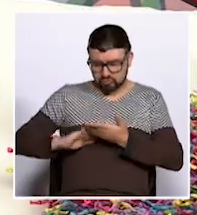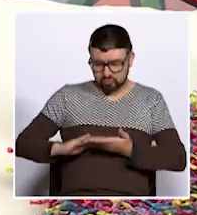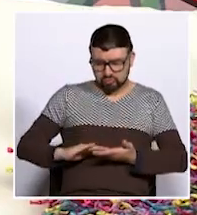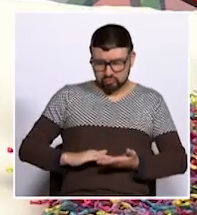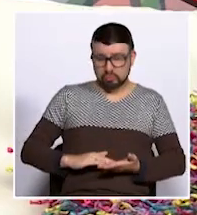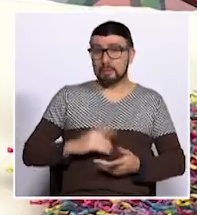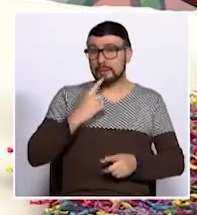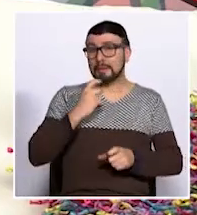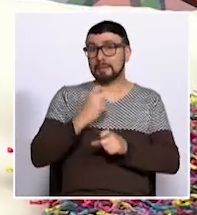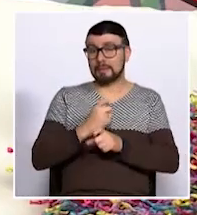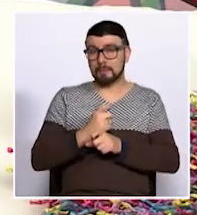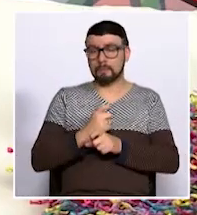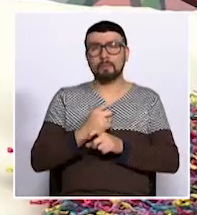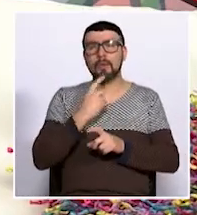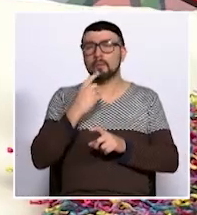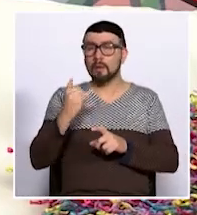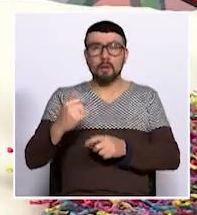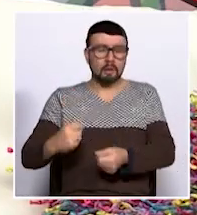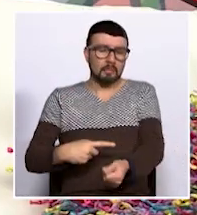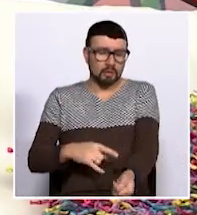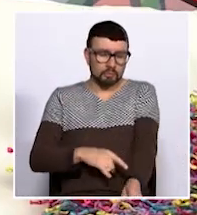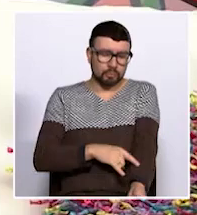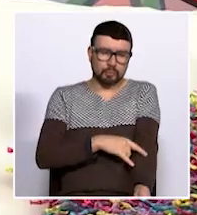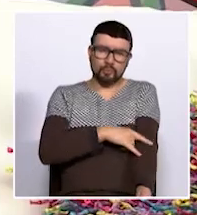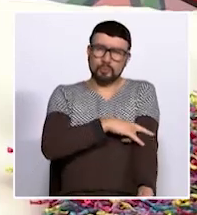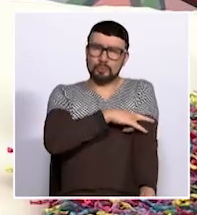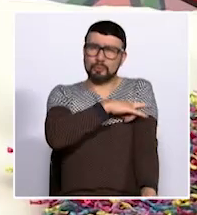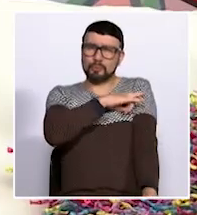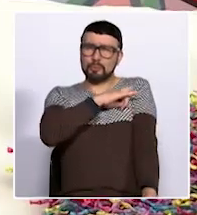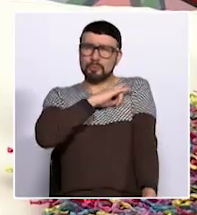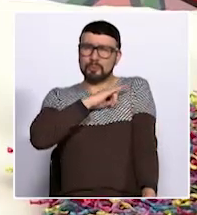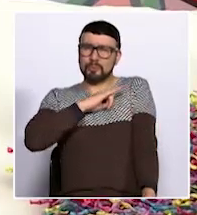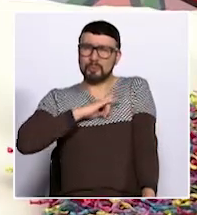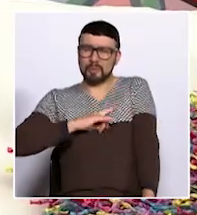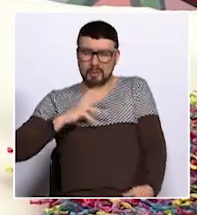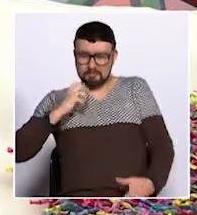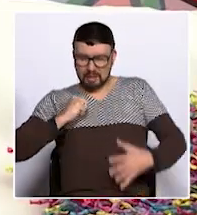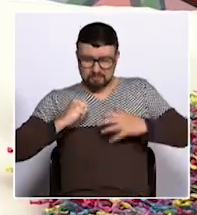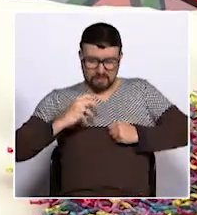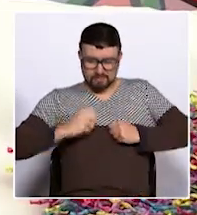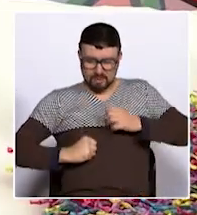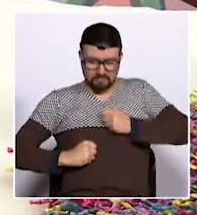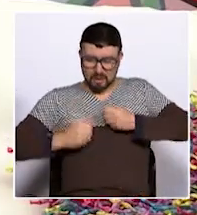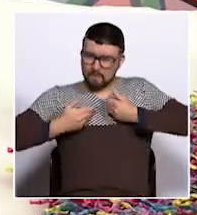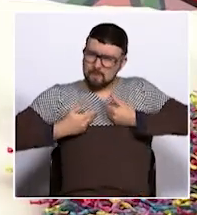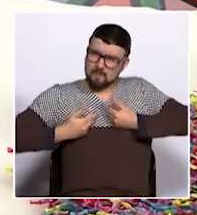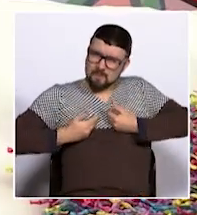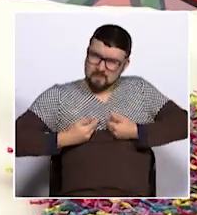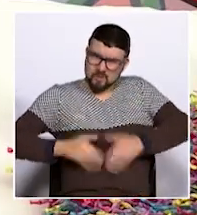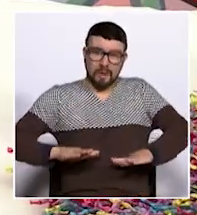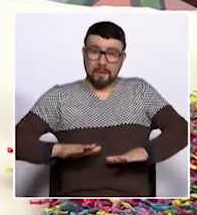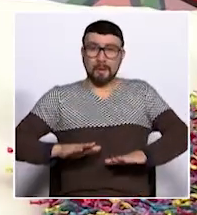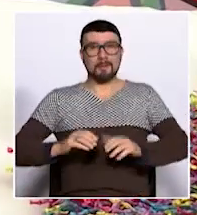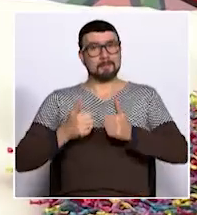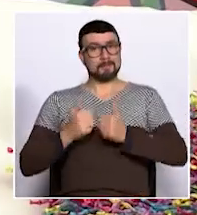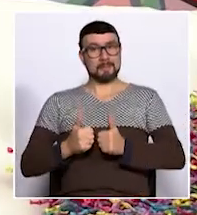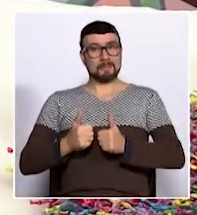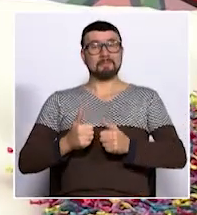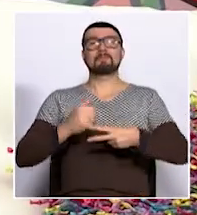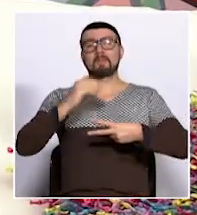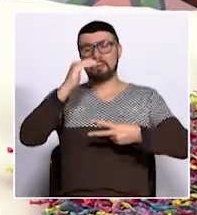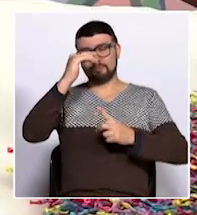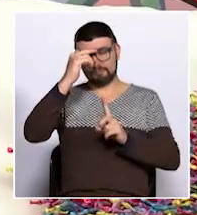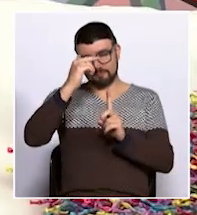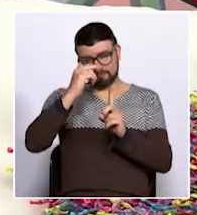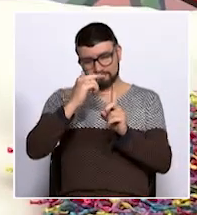nuestro ozono entra al cuerpo, saca todos esos radicales y vuelve nuestro cuerpo alcalino. Ideal para que las